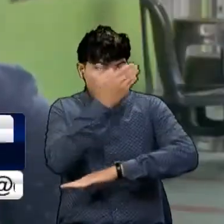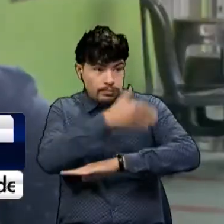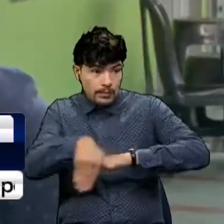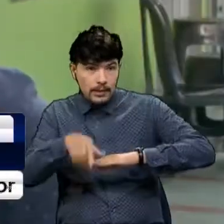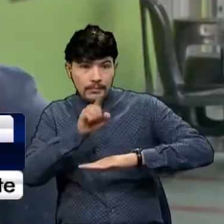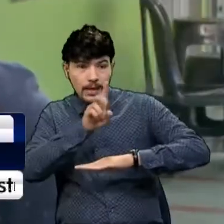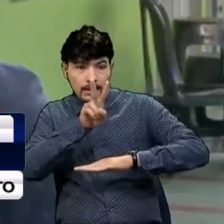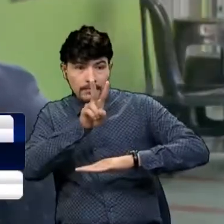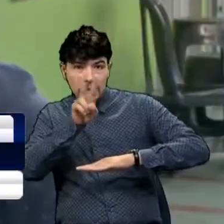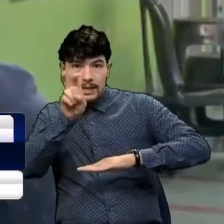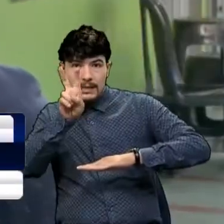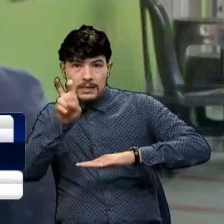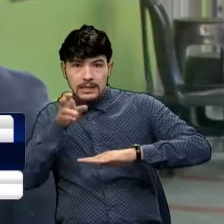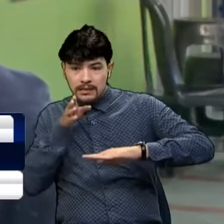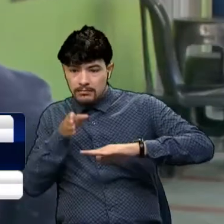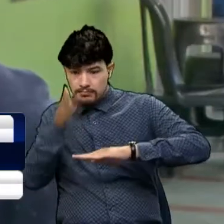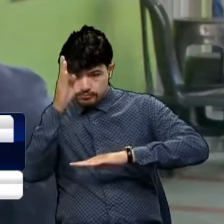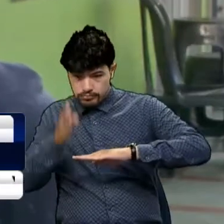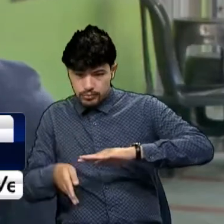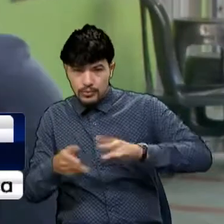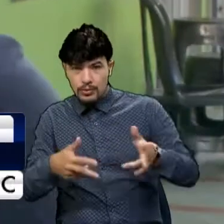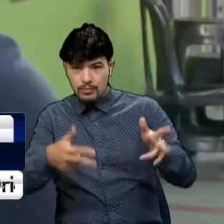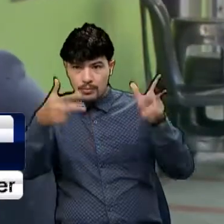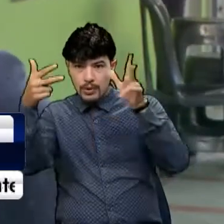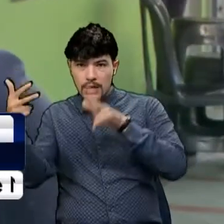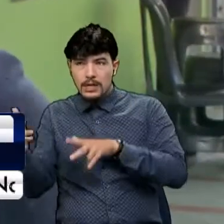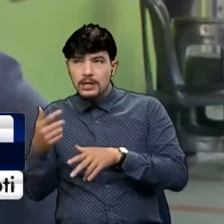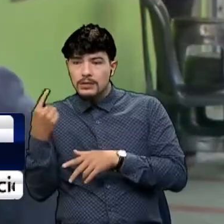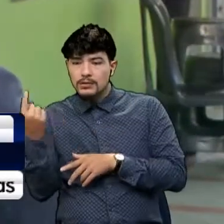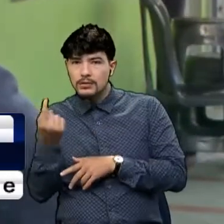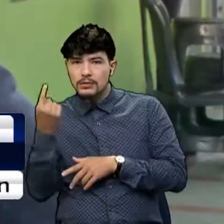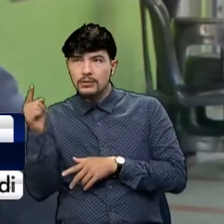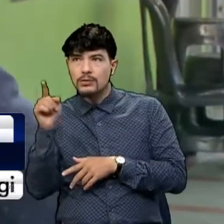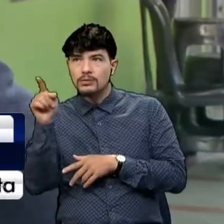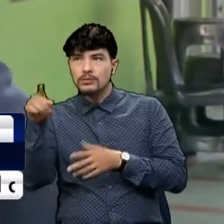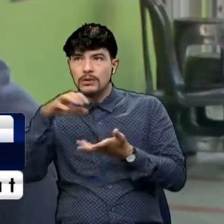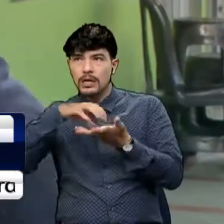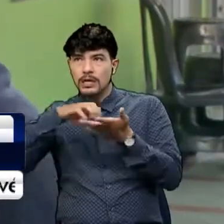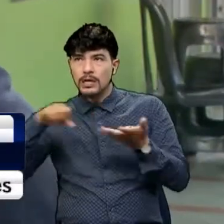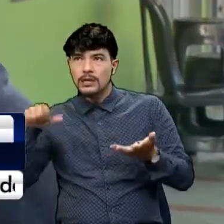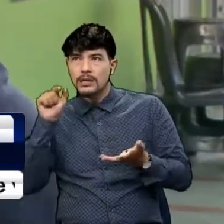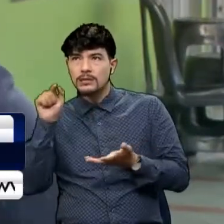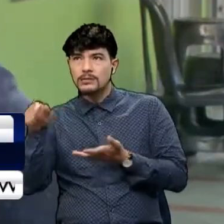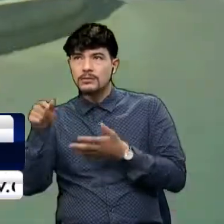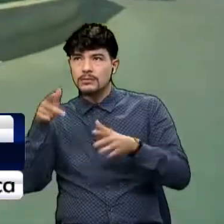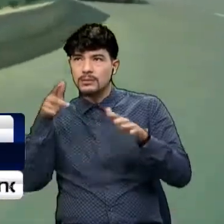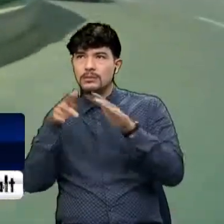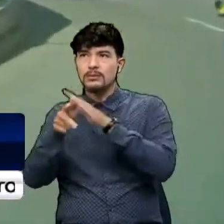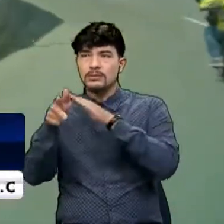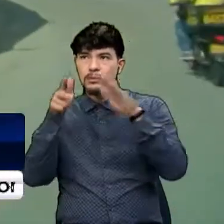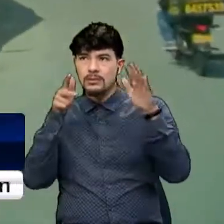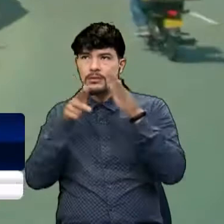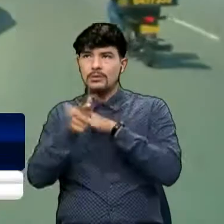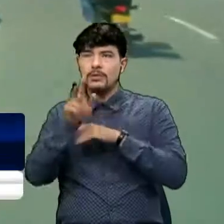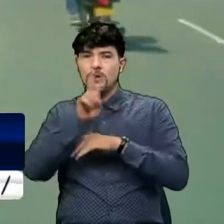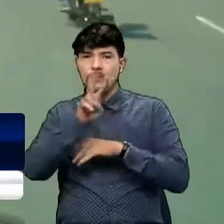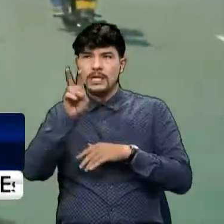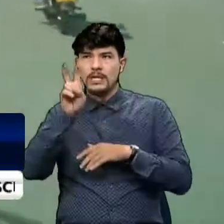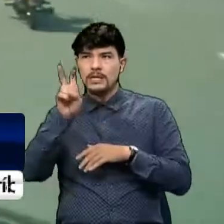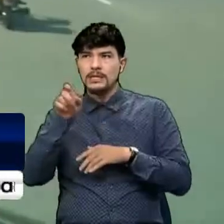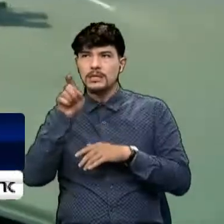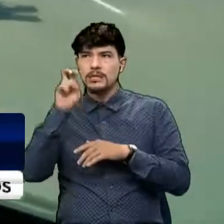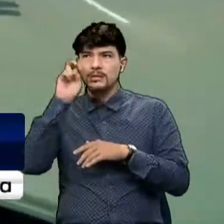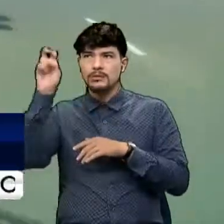usted coge las 27 se para en el puente peatonal no es sino que quiten ese mugre y las mulas y todo lo que viene de la 27 sur norte